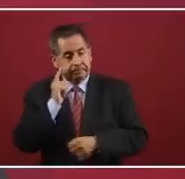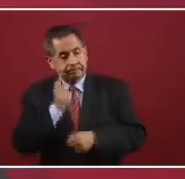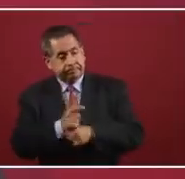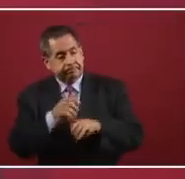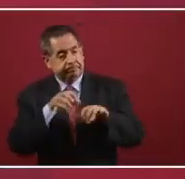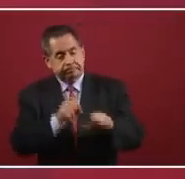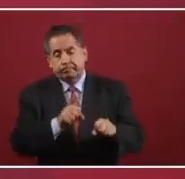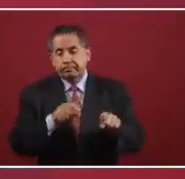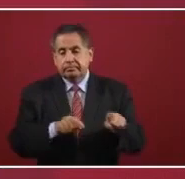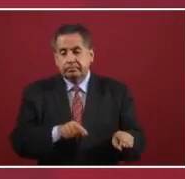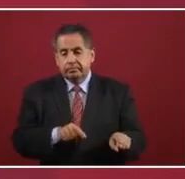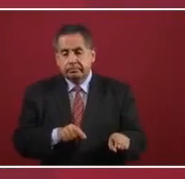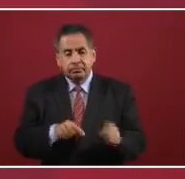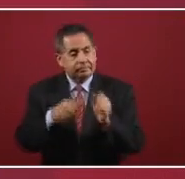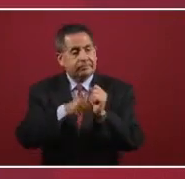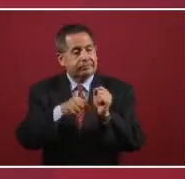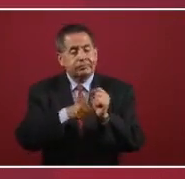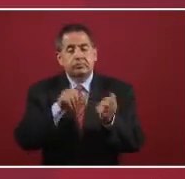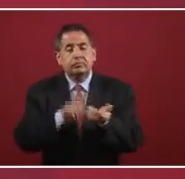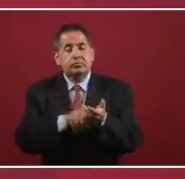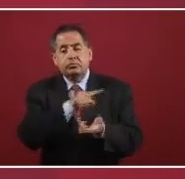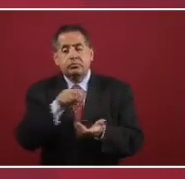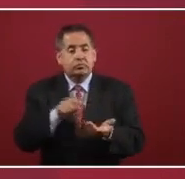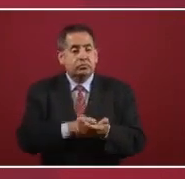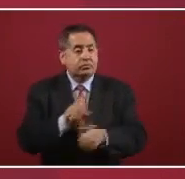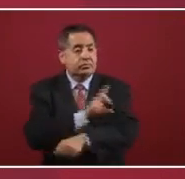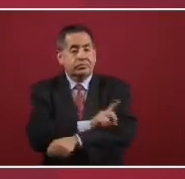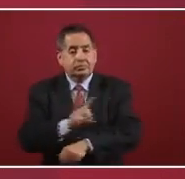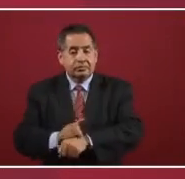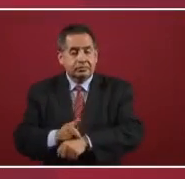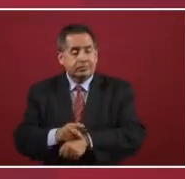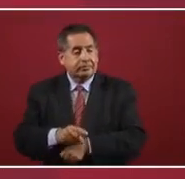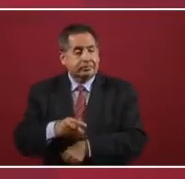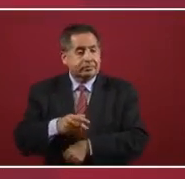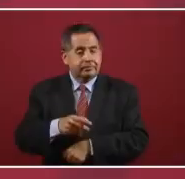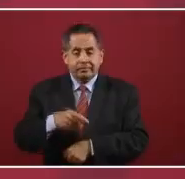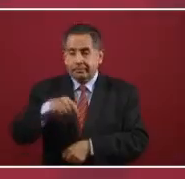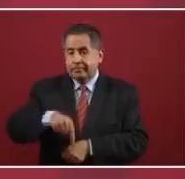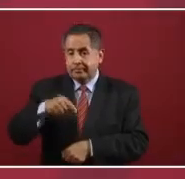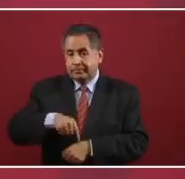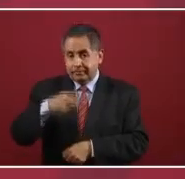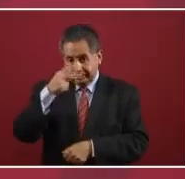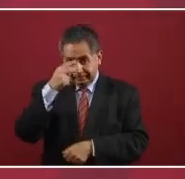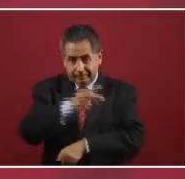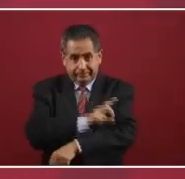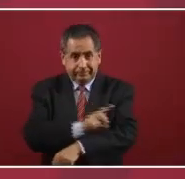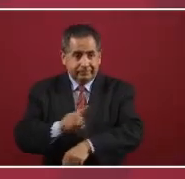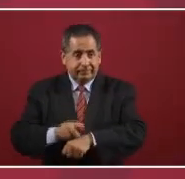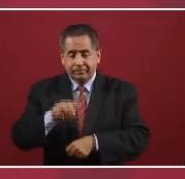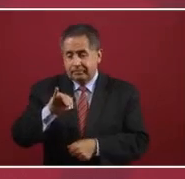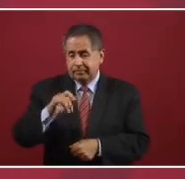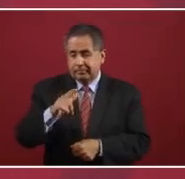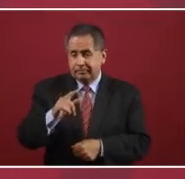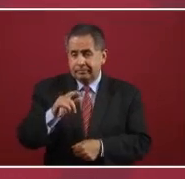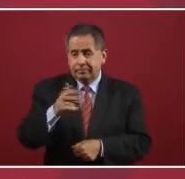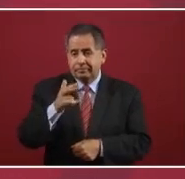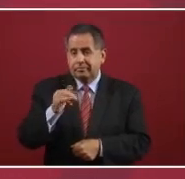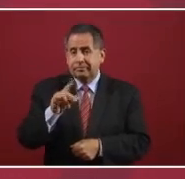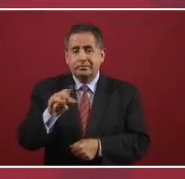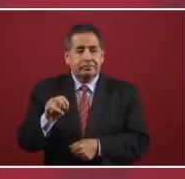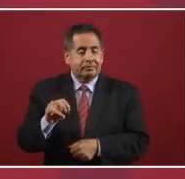una toma clandestina en la delegación Miguel Hidalgo, imagínense, aquí.